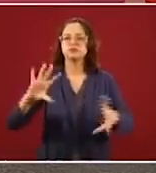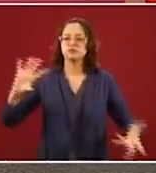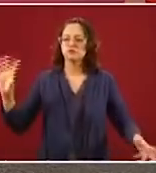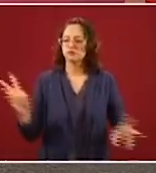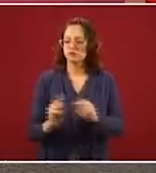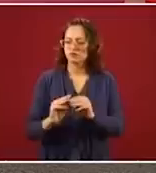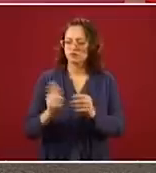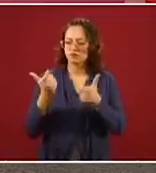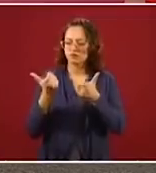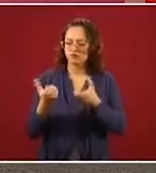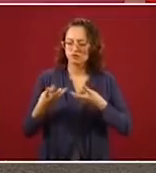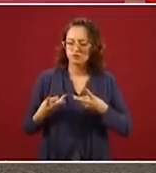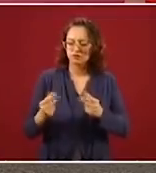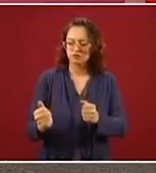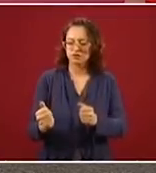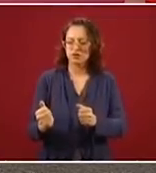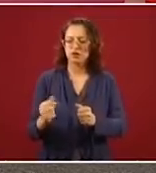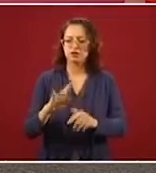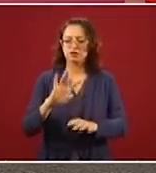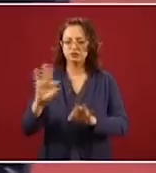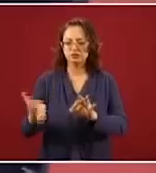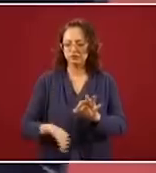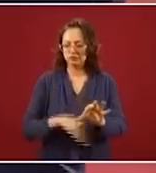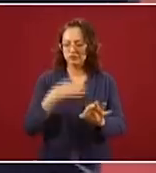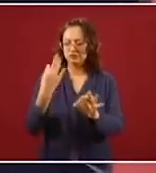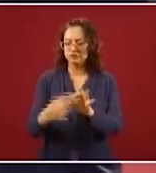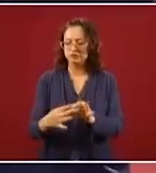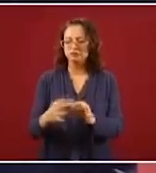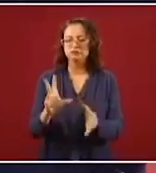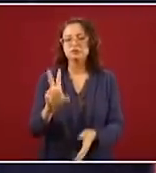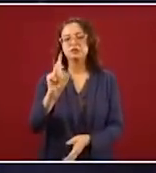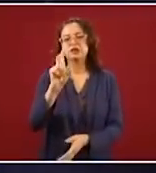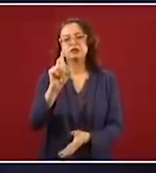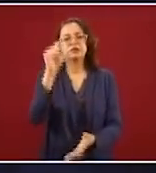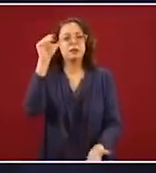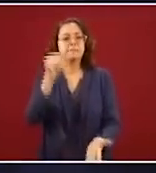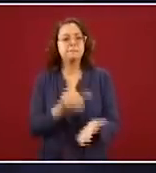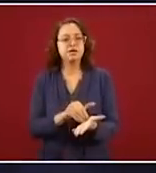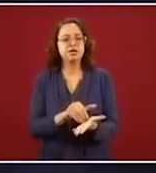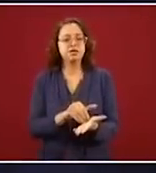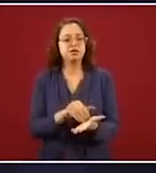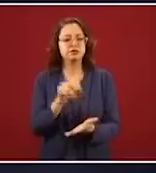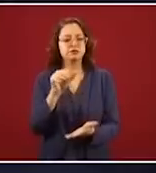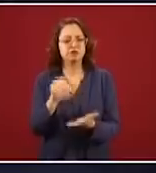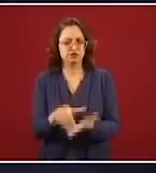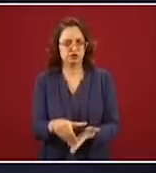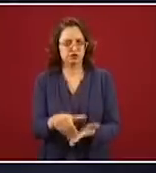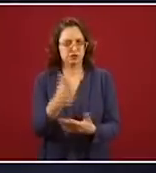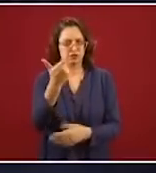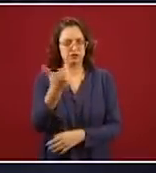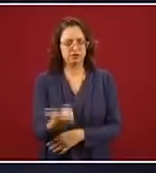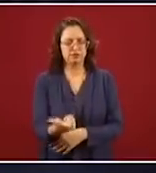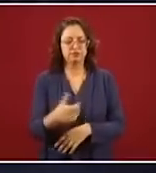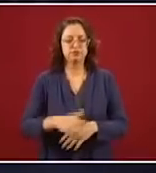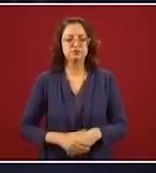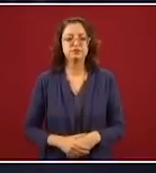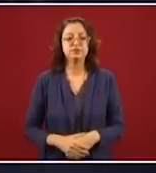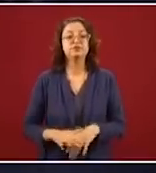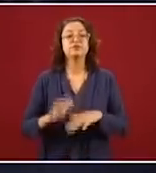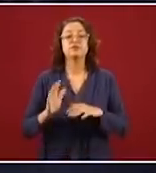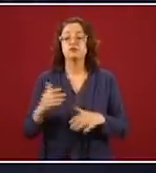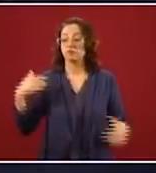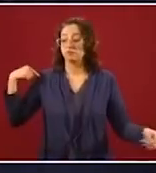iba a terminarse con 30 mil millones y ya se han ejercido